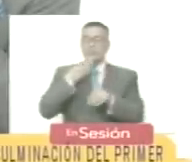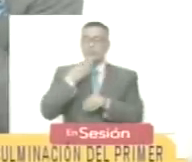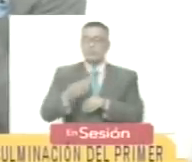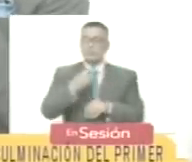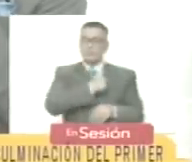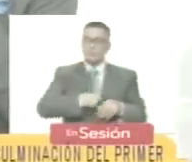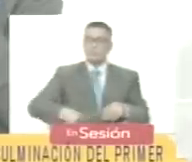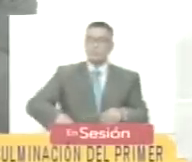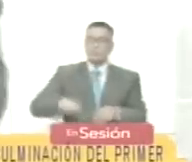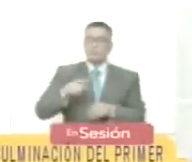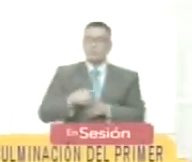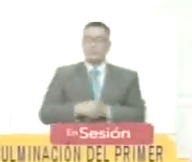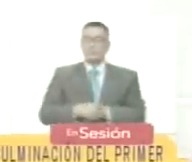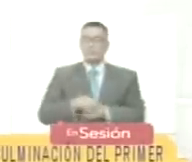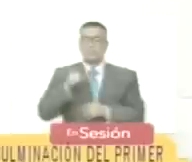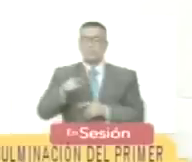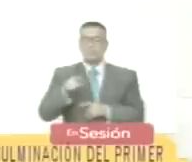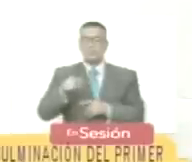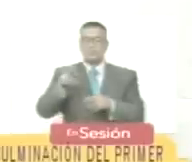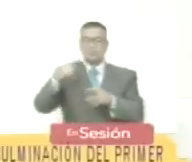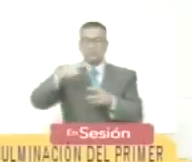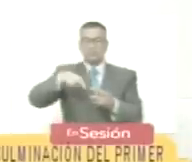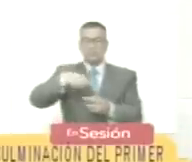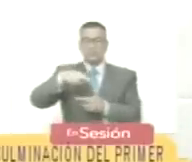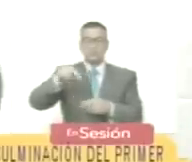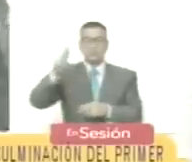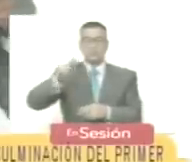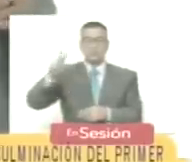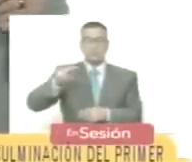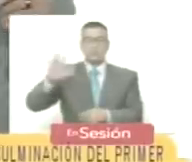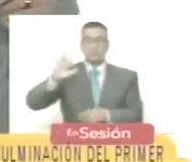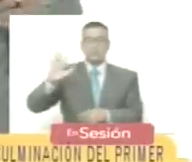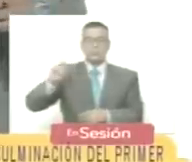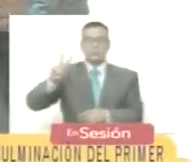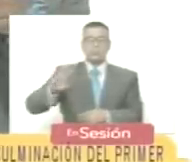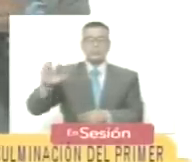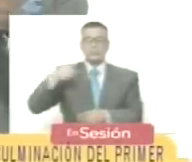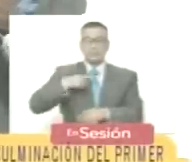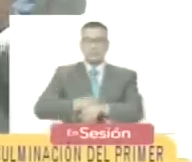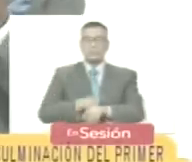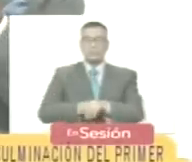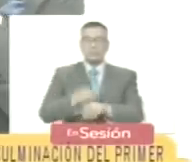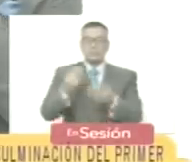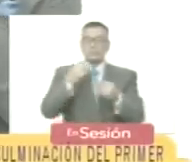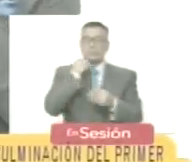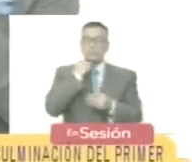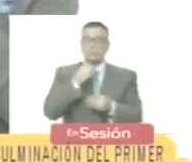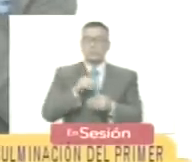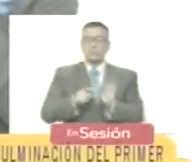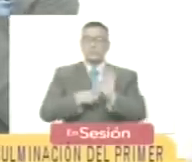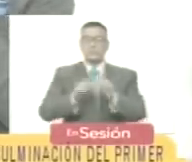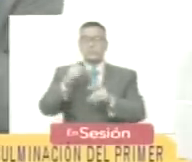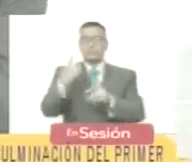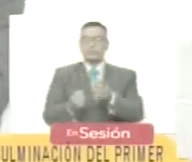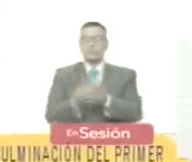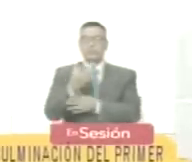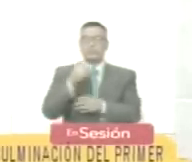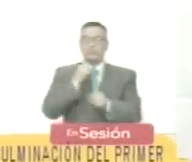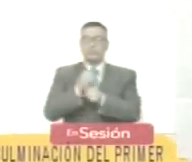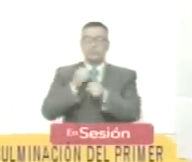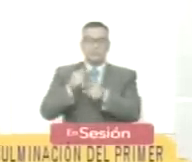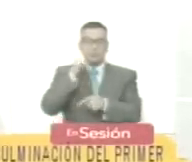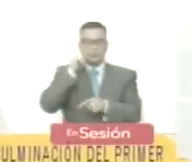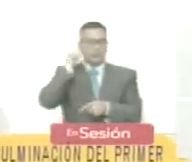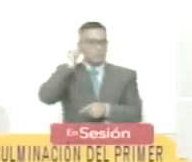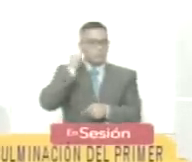el presidente de esta República, Nicolás Maduro Moros, en tiempo tan cercano como el acto del 1 de mayo con las trabajadoras